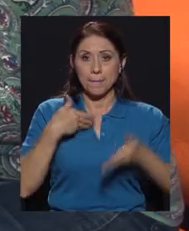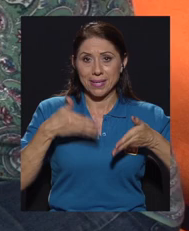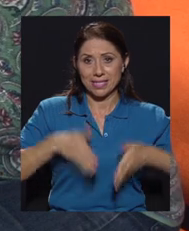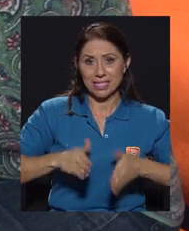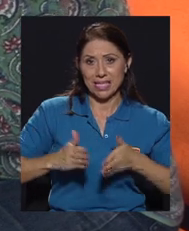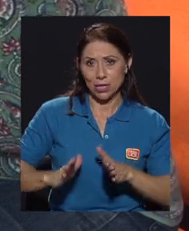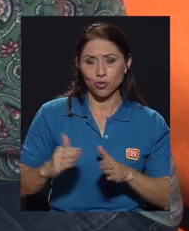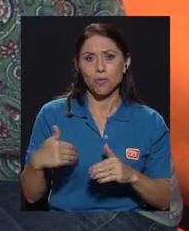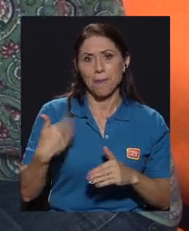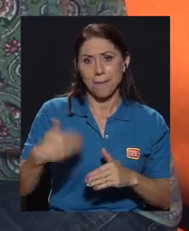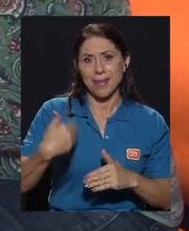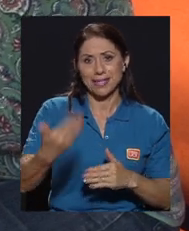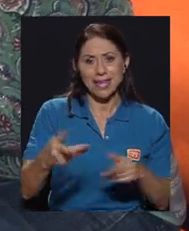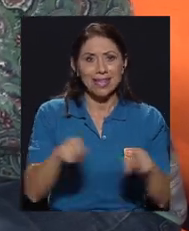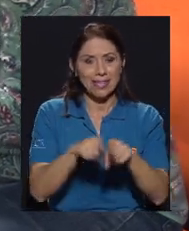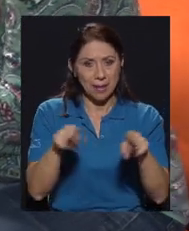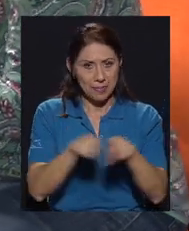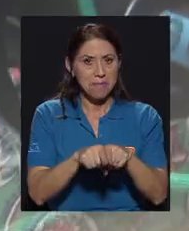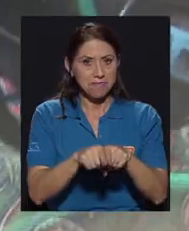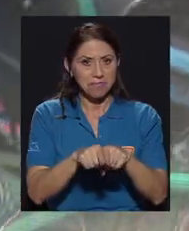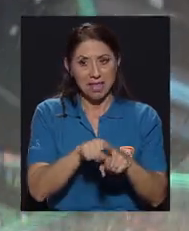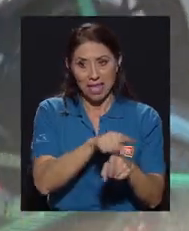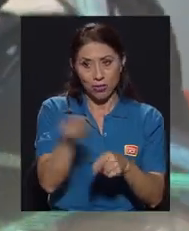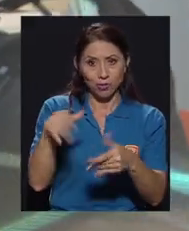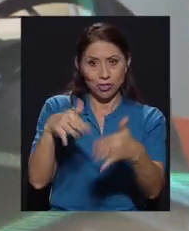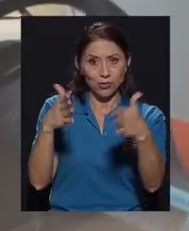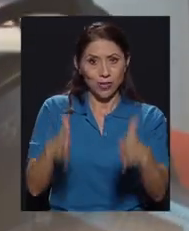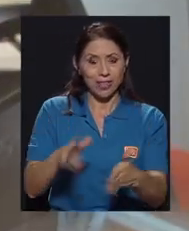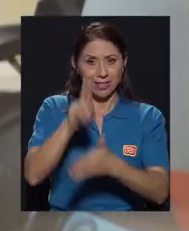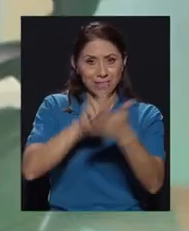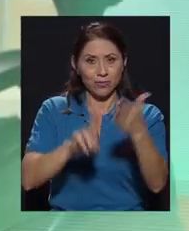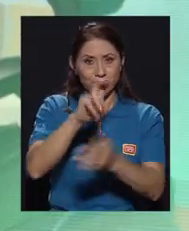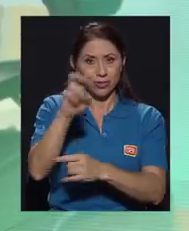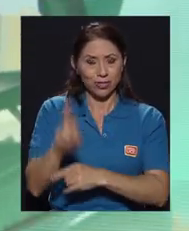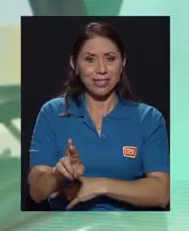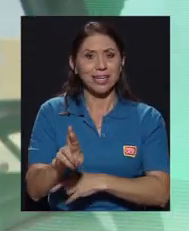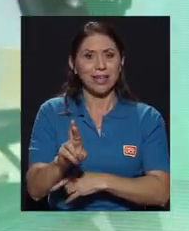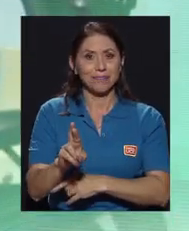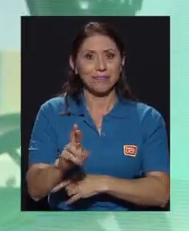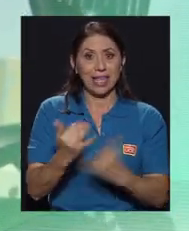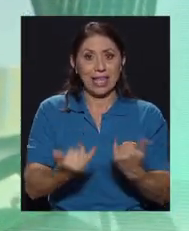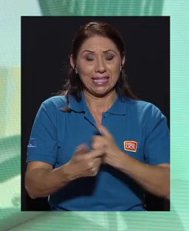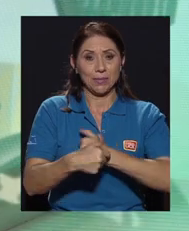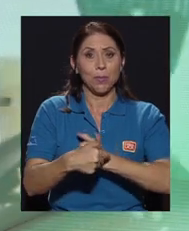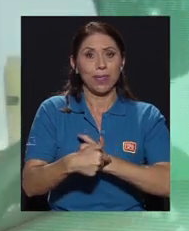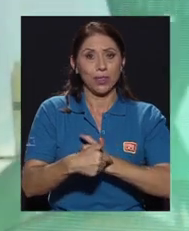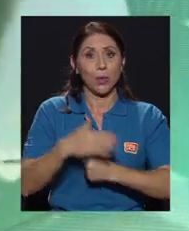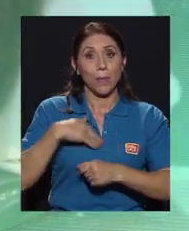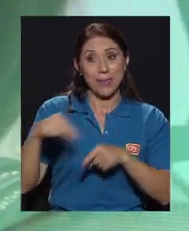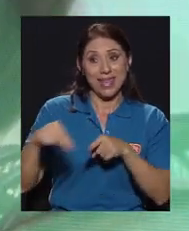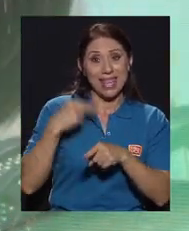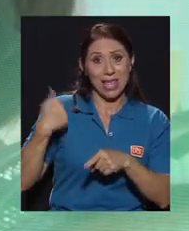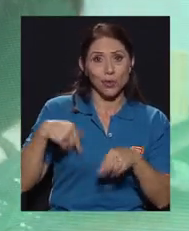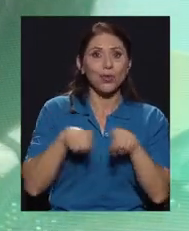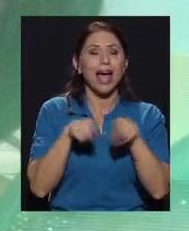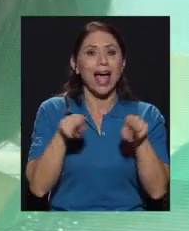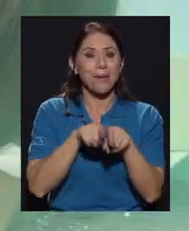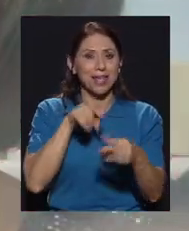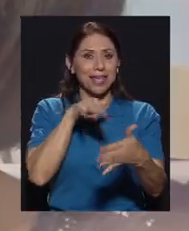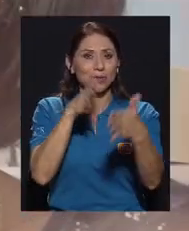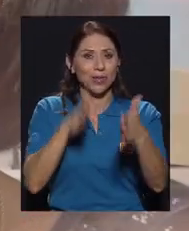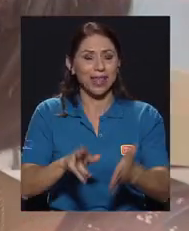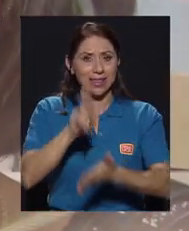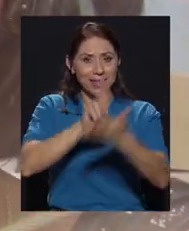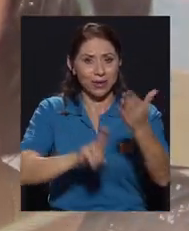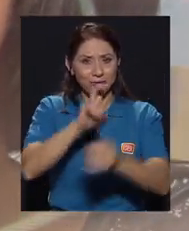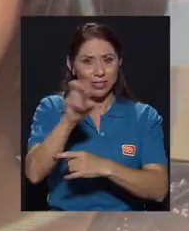Mis hijos, más adelante también, fueron estudiantes de la Universidad de Costa Rica. En este momento, mi nieto también es